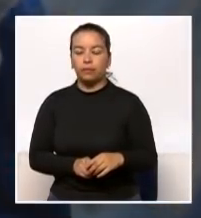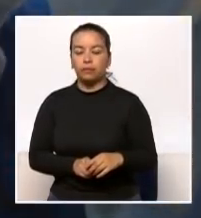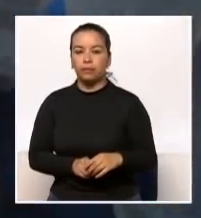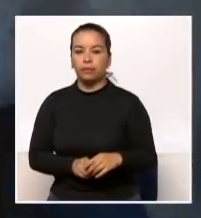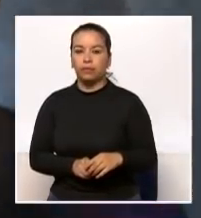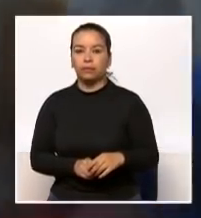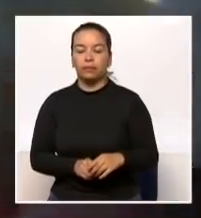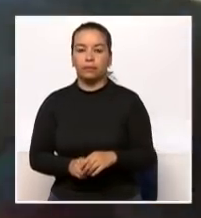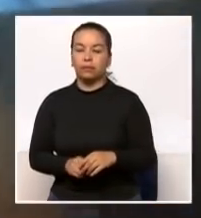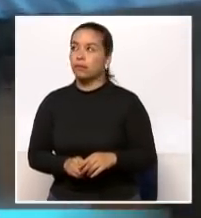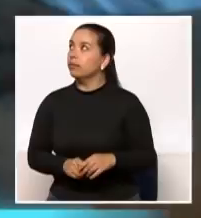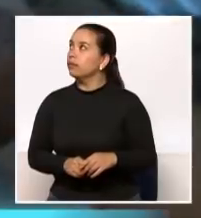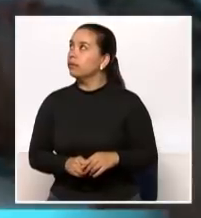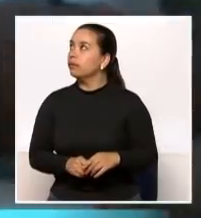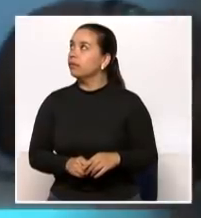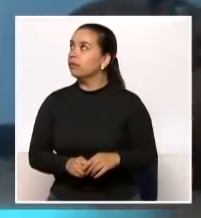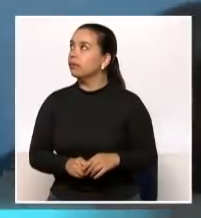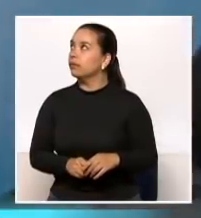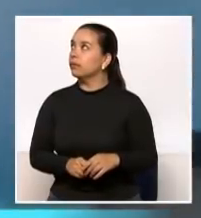Aquí está.